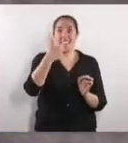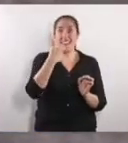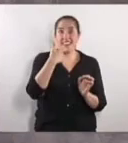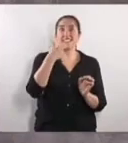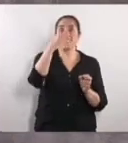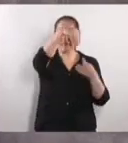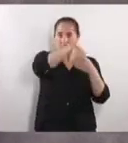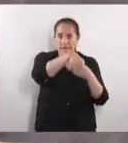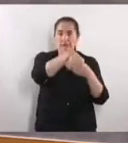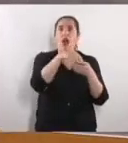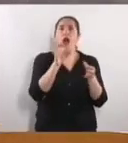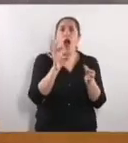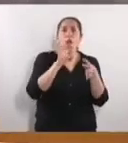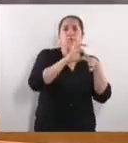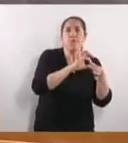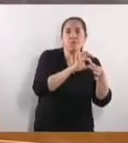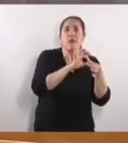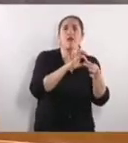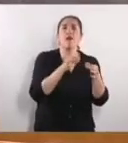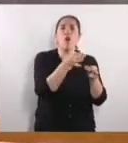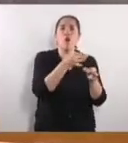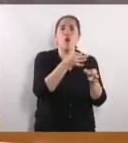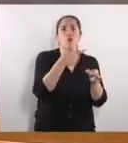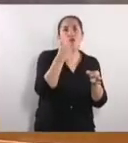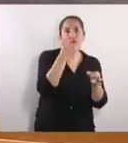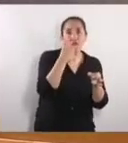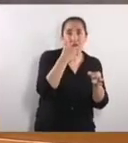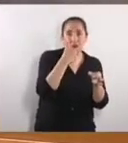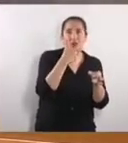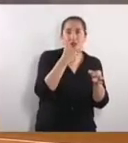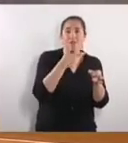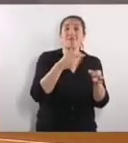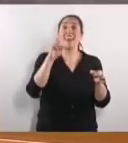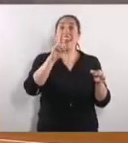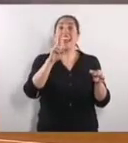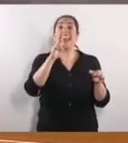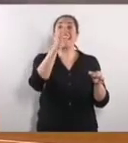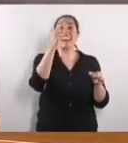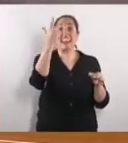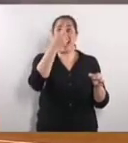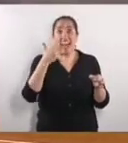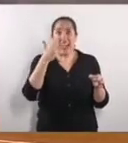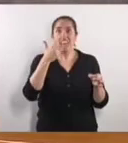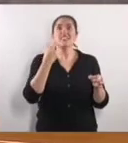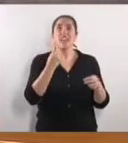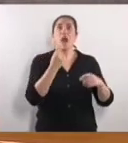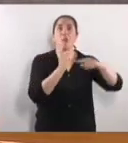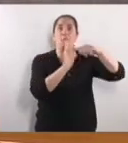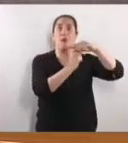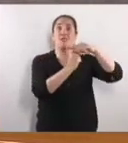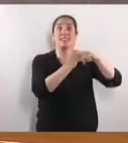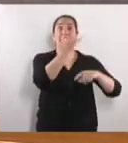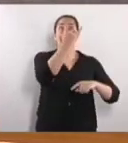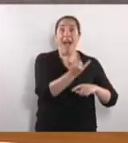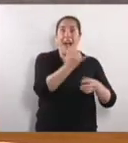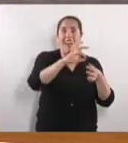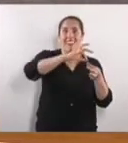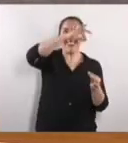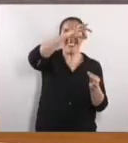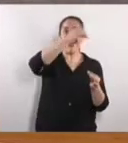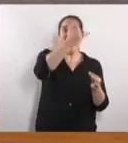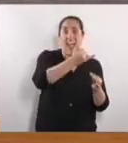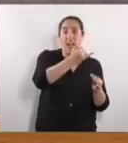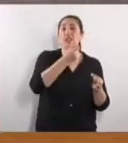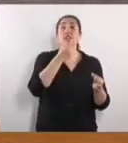Esta proteína puede estar presente y de ahí decimos que el factor RH entonces es positivo o puede estar